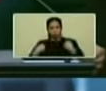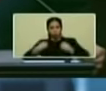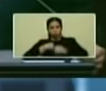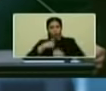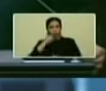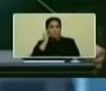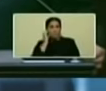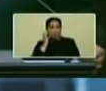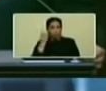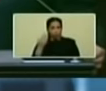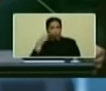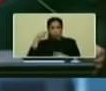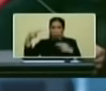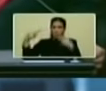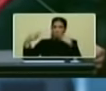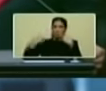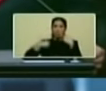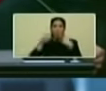ojos.